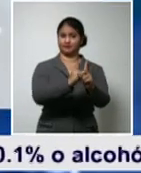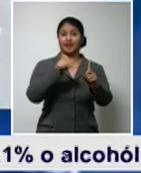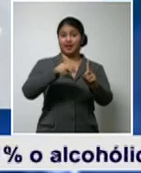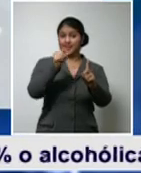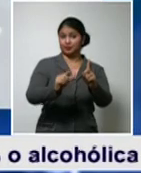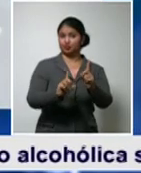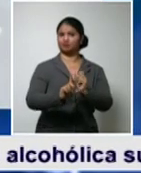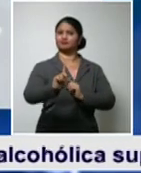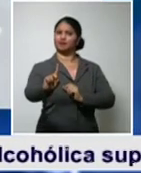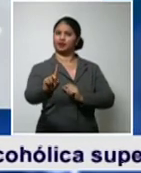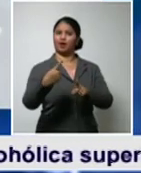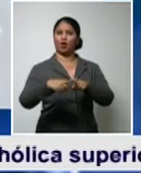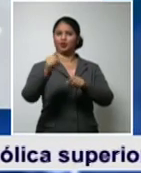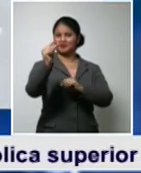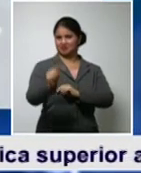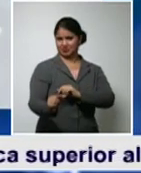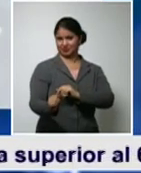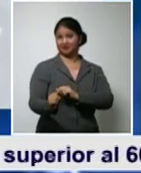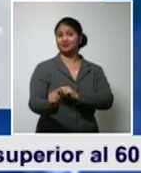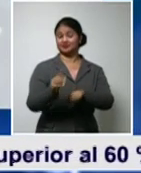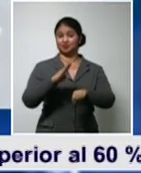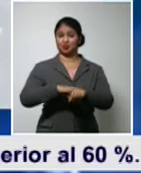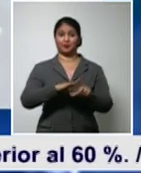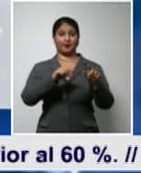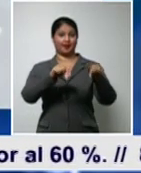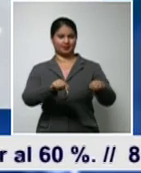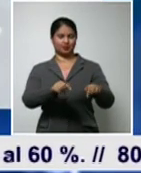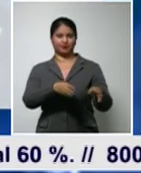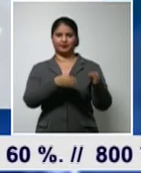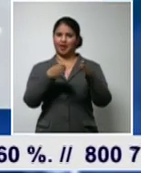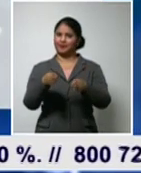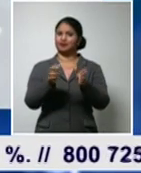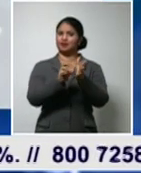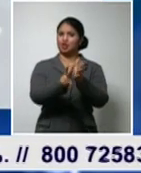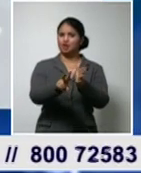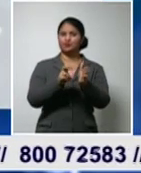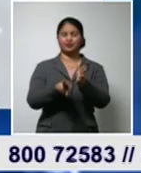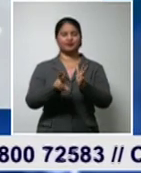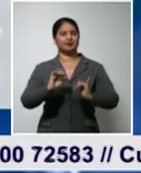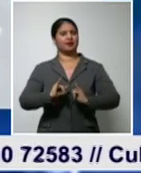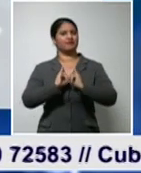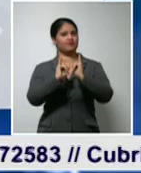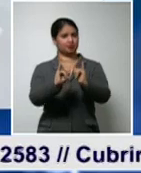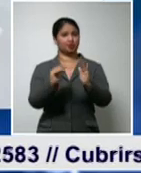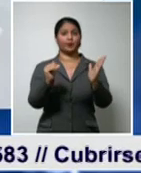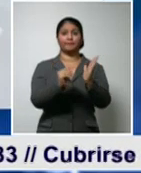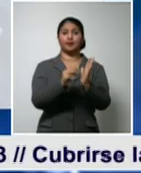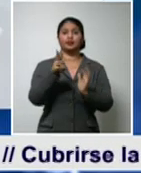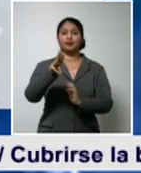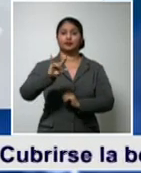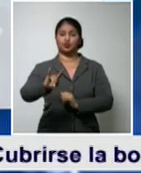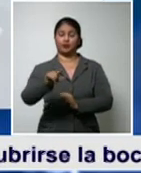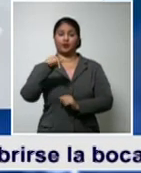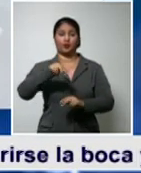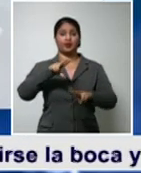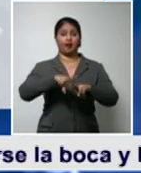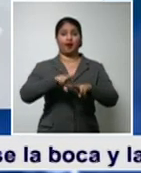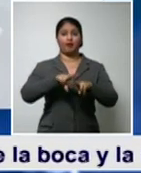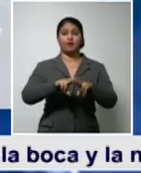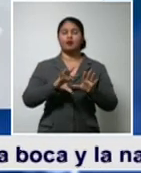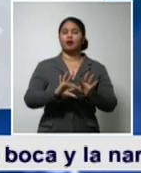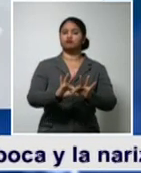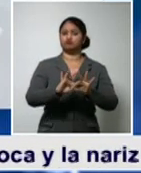provincias, los 1.039 casos, La Habana, con la cifra más alta que ha tenido esta provincia en un día,